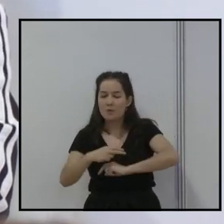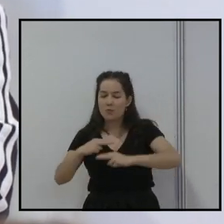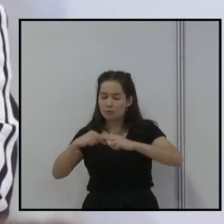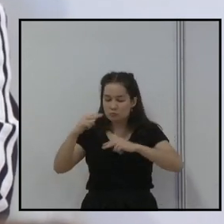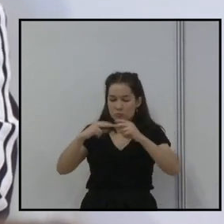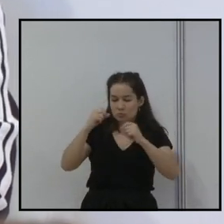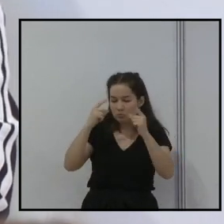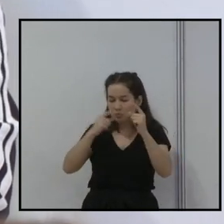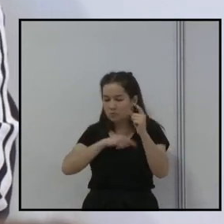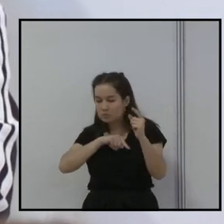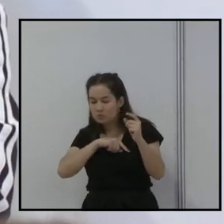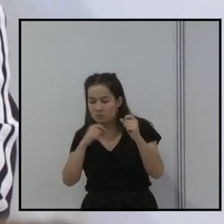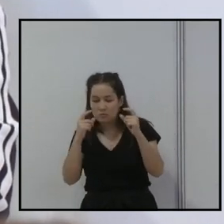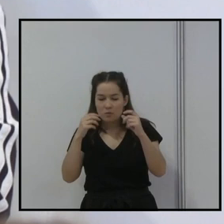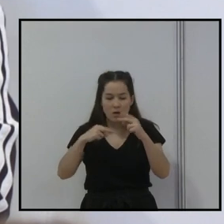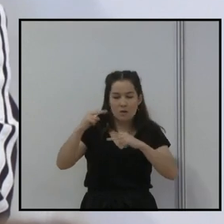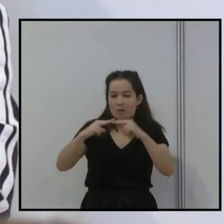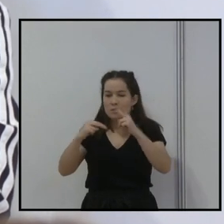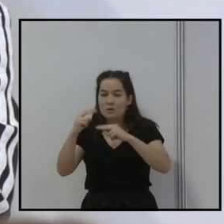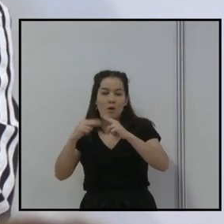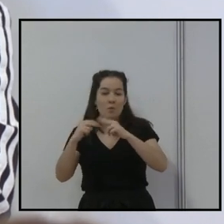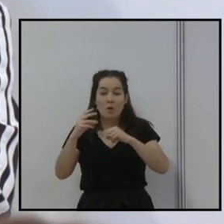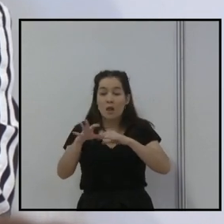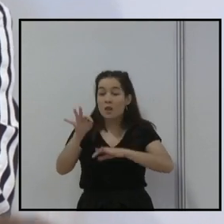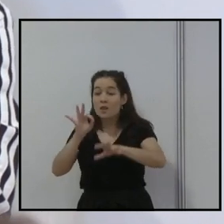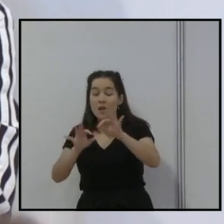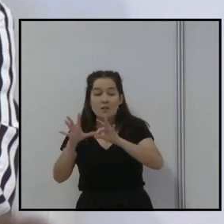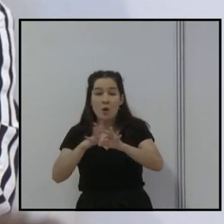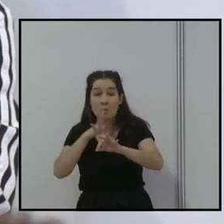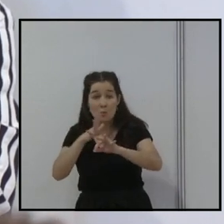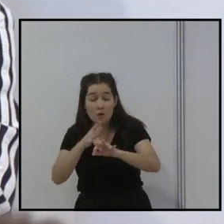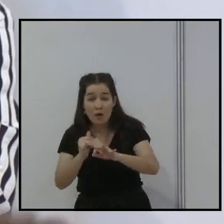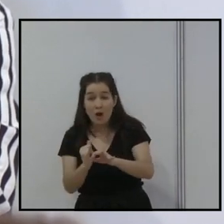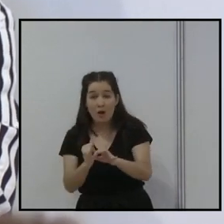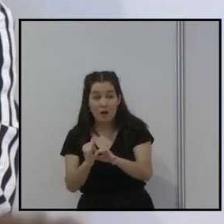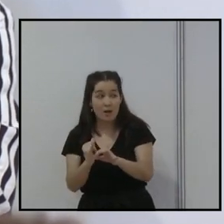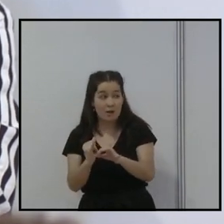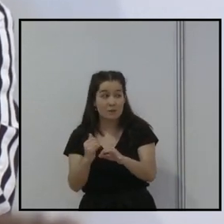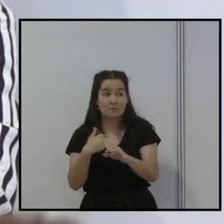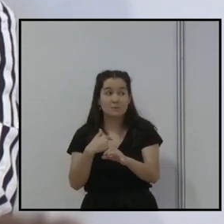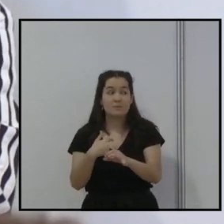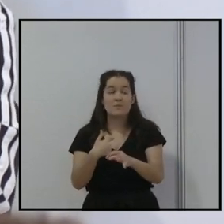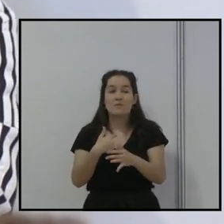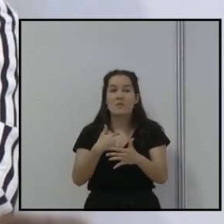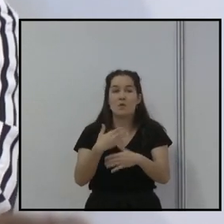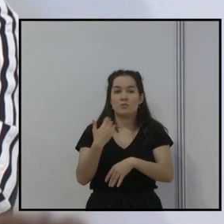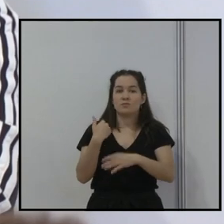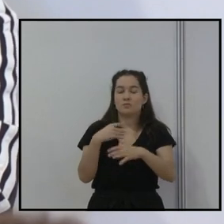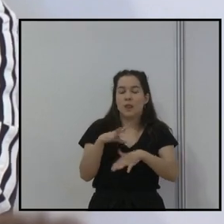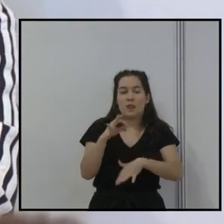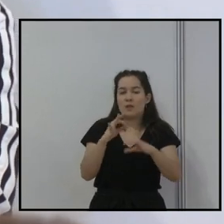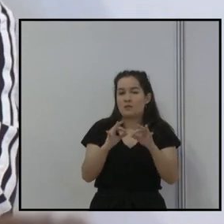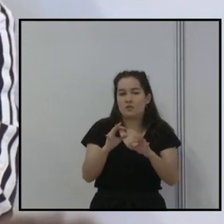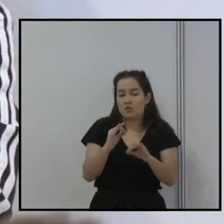que tomas tiene un valor, tiene un porqué. Uh-huh. Entonces, sé que esa decisión es algo que no hubiese tomado